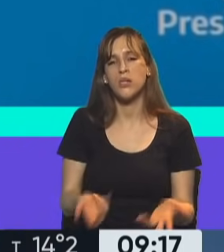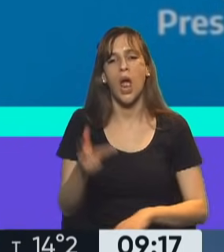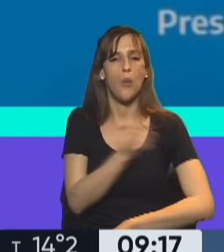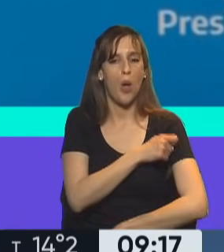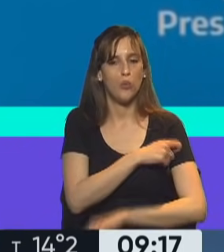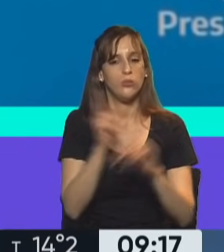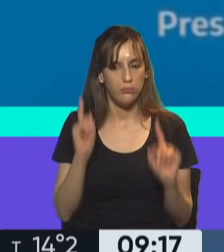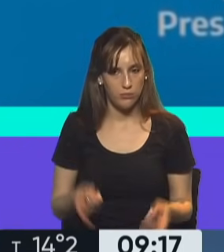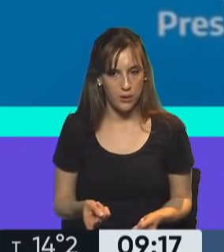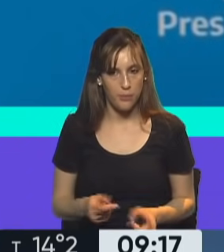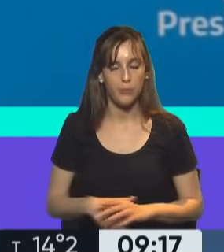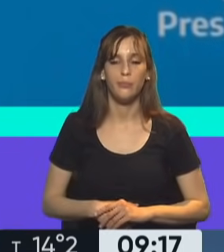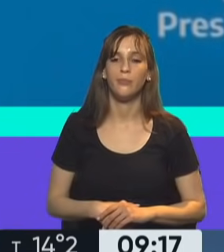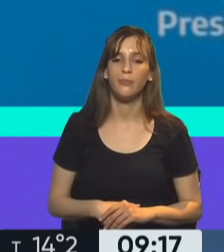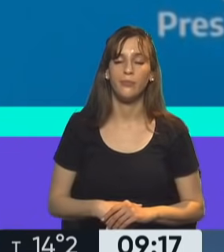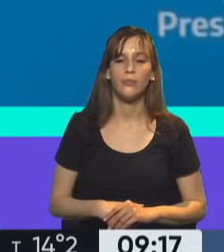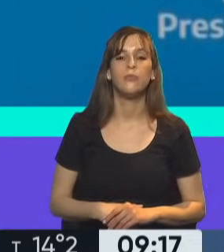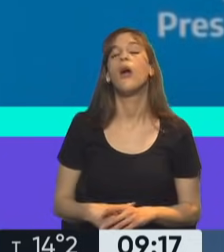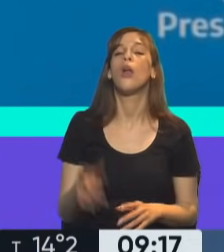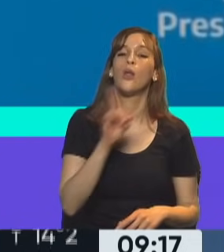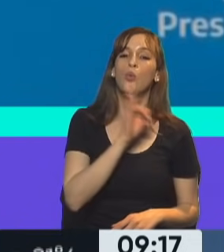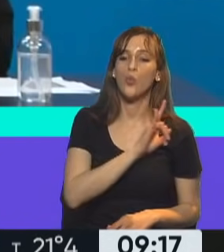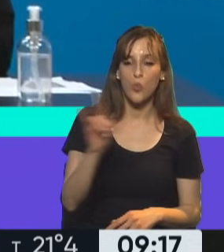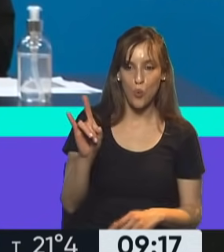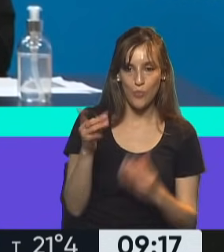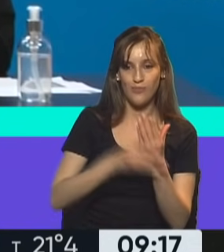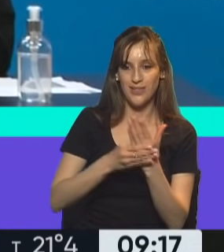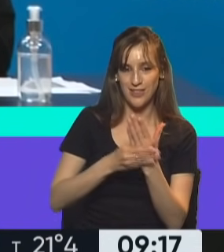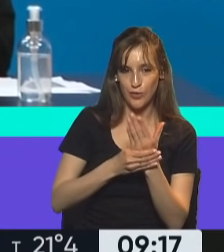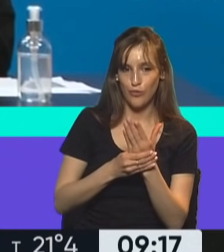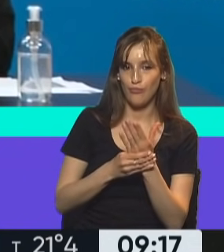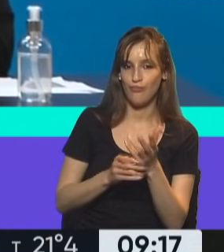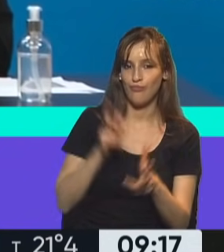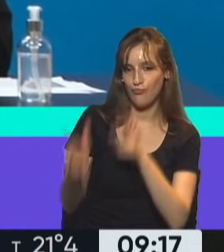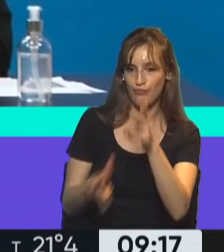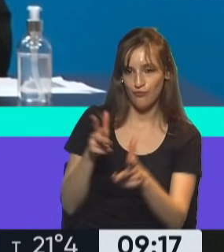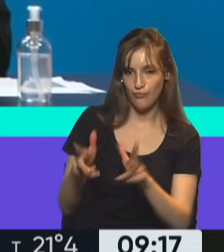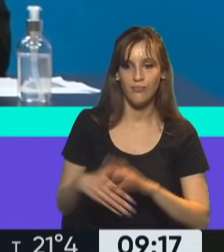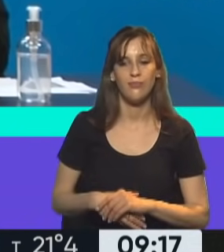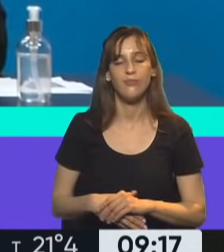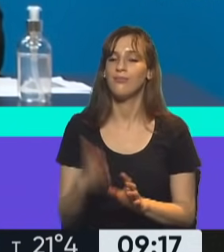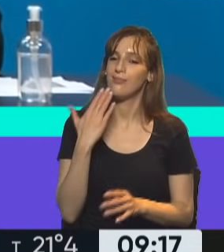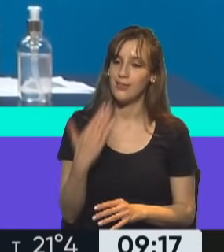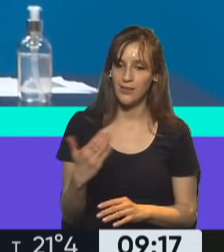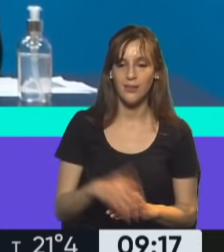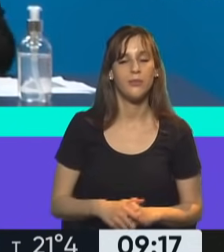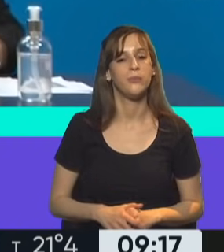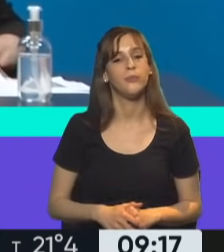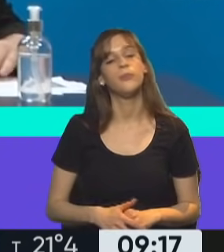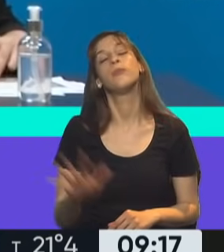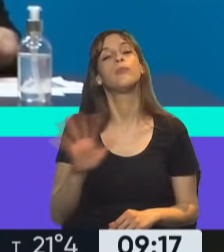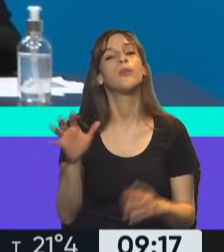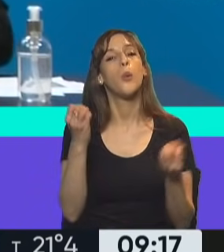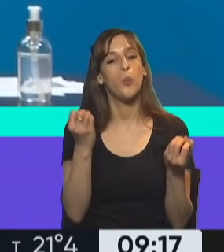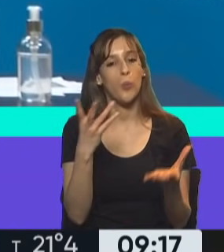a visitarnos. Y le paso la palabra al ministro de Turismo para que pueda ampliar este tema. Gracias. Hola, buen